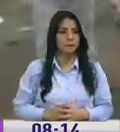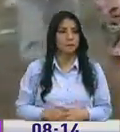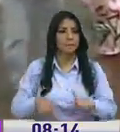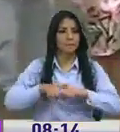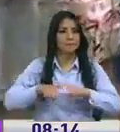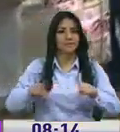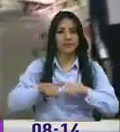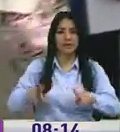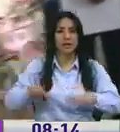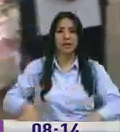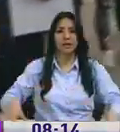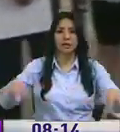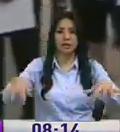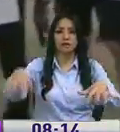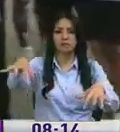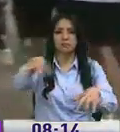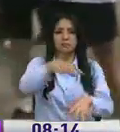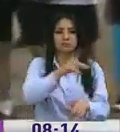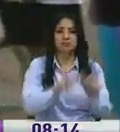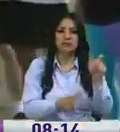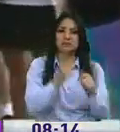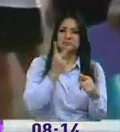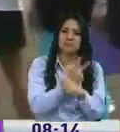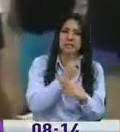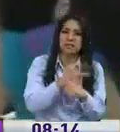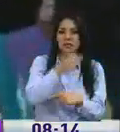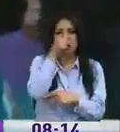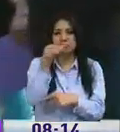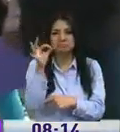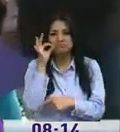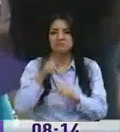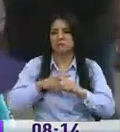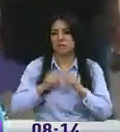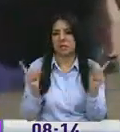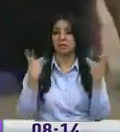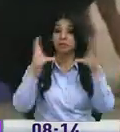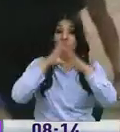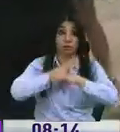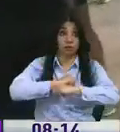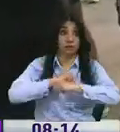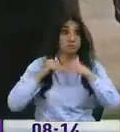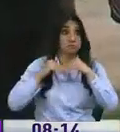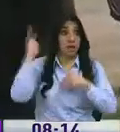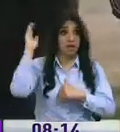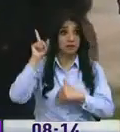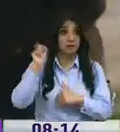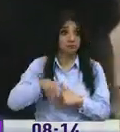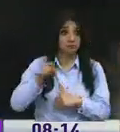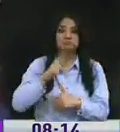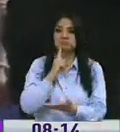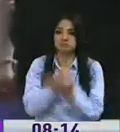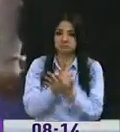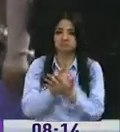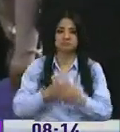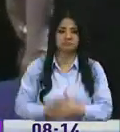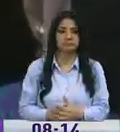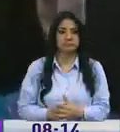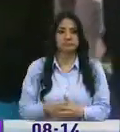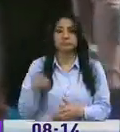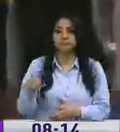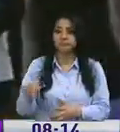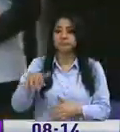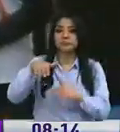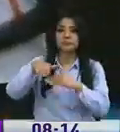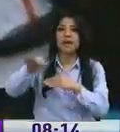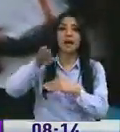focos donde se lastimosamente la delincuencia hace de las suyas en especial durante la noche lamentablemente nosotros tenemos una pc en